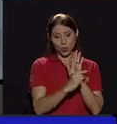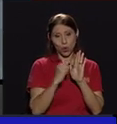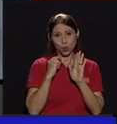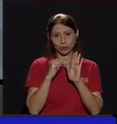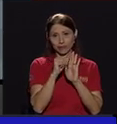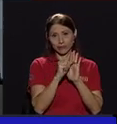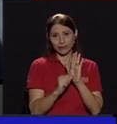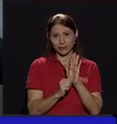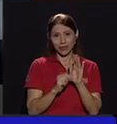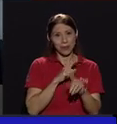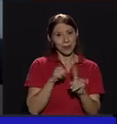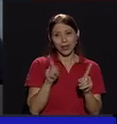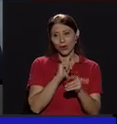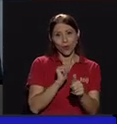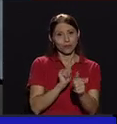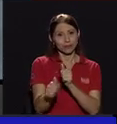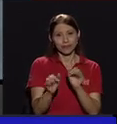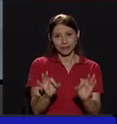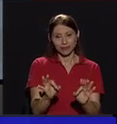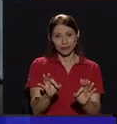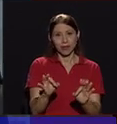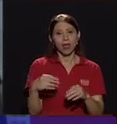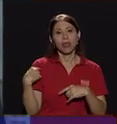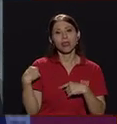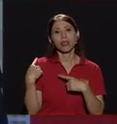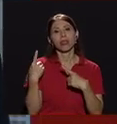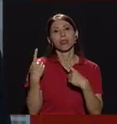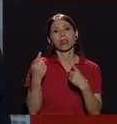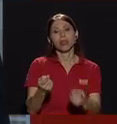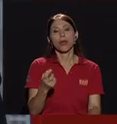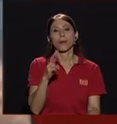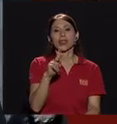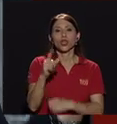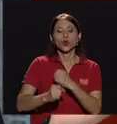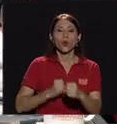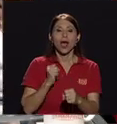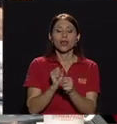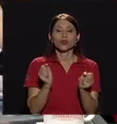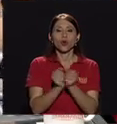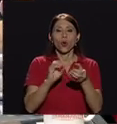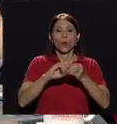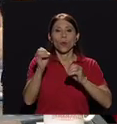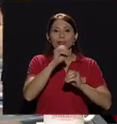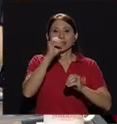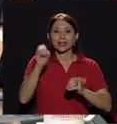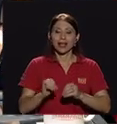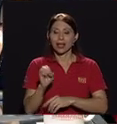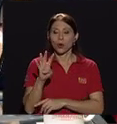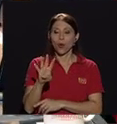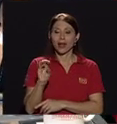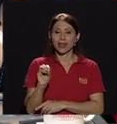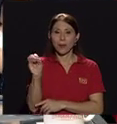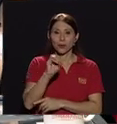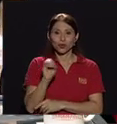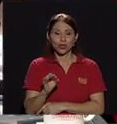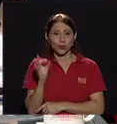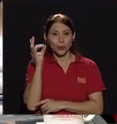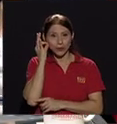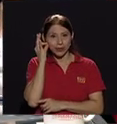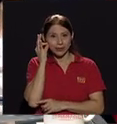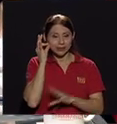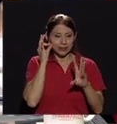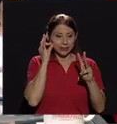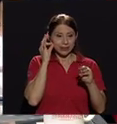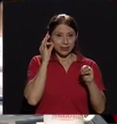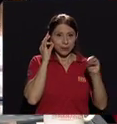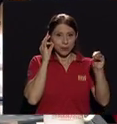no pasó, tardamos 21 años con la cuota del 40% que decía Marcela en el medio para poder